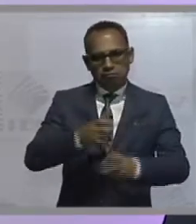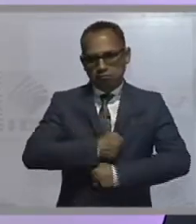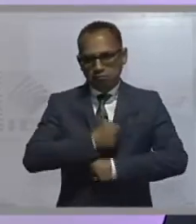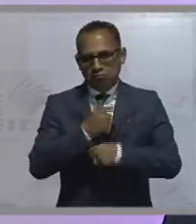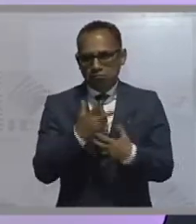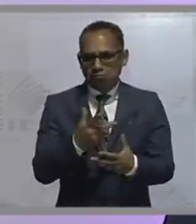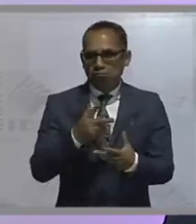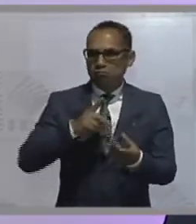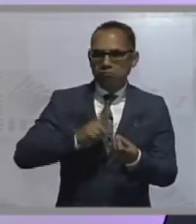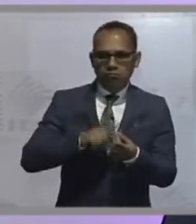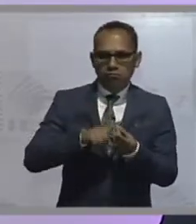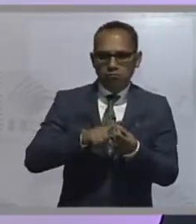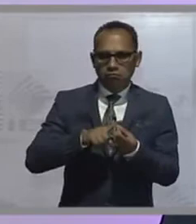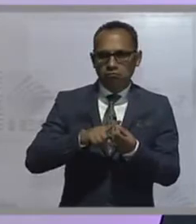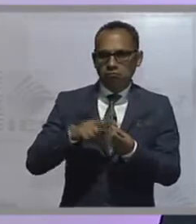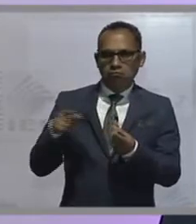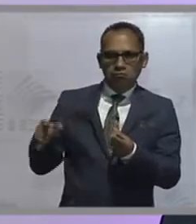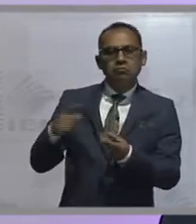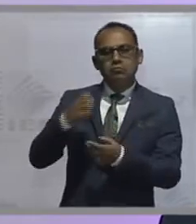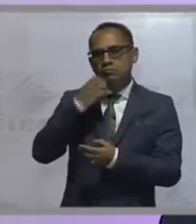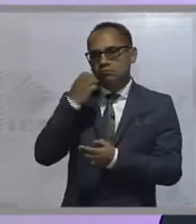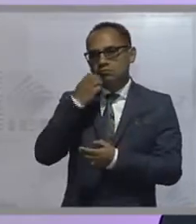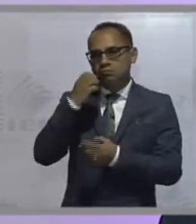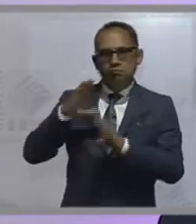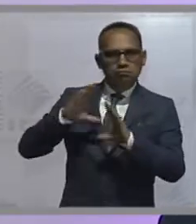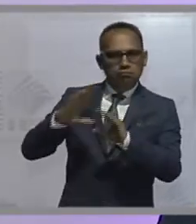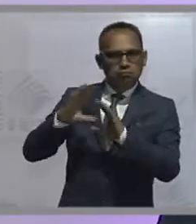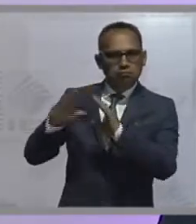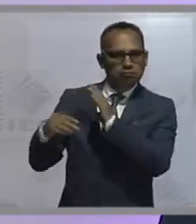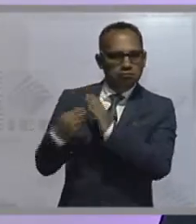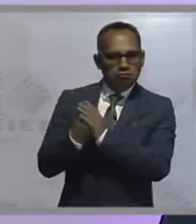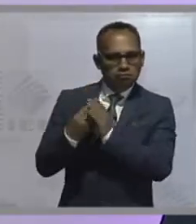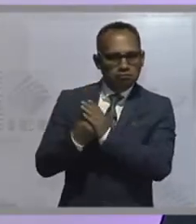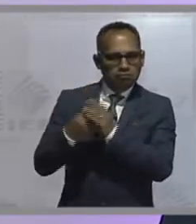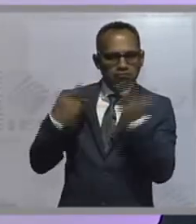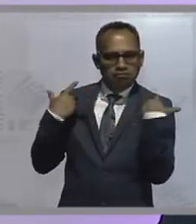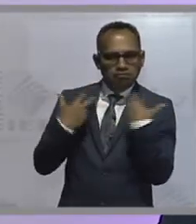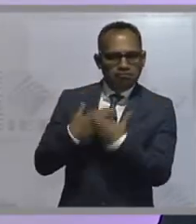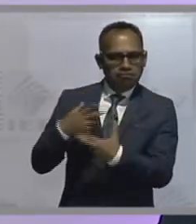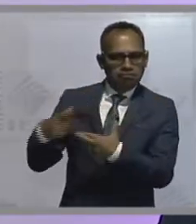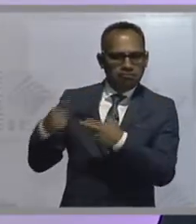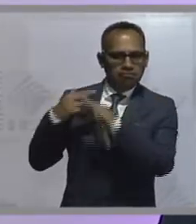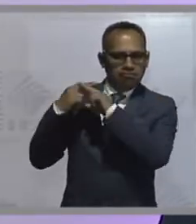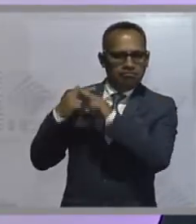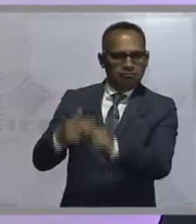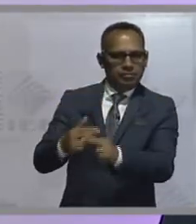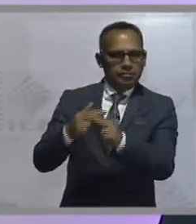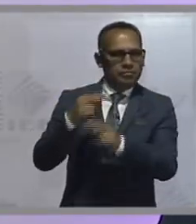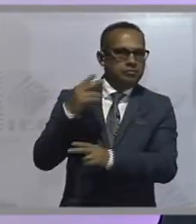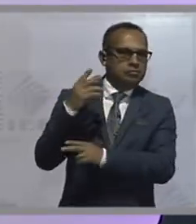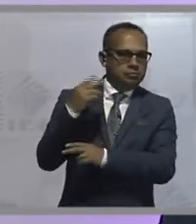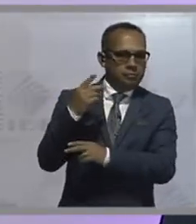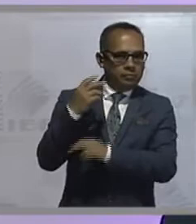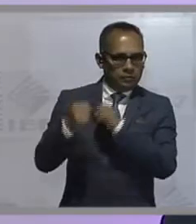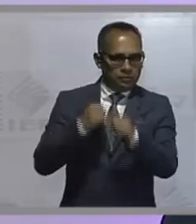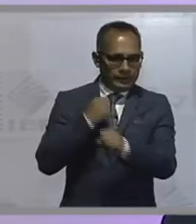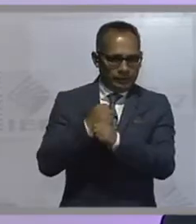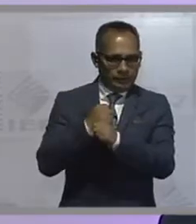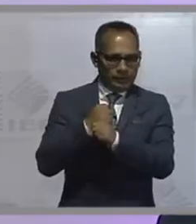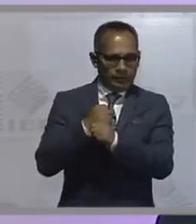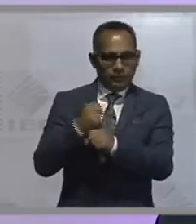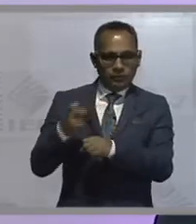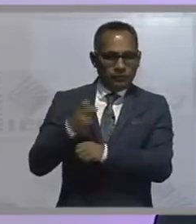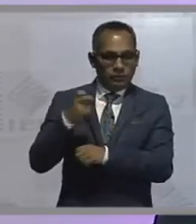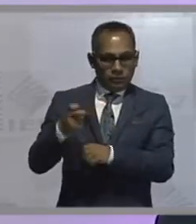a más de 25 años creo en el impulso transformador de la política ello me llevó a involucrarme